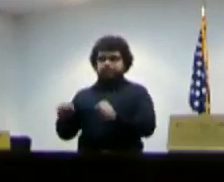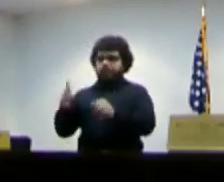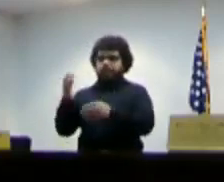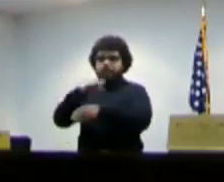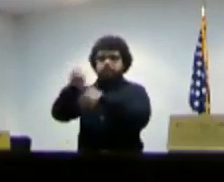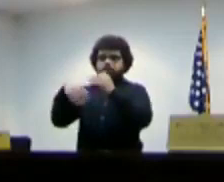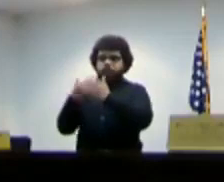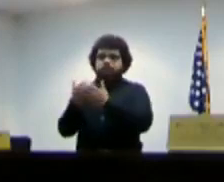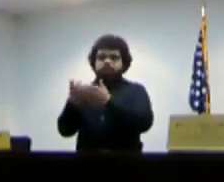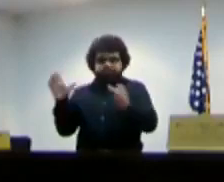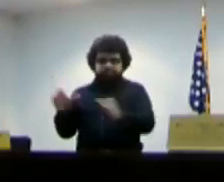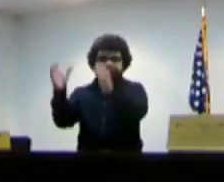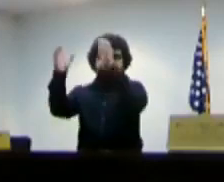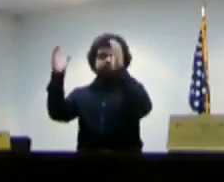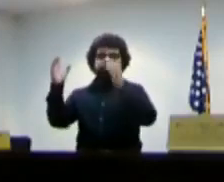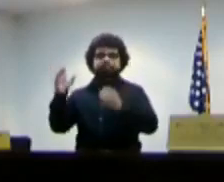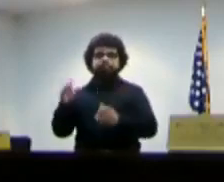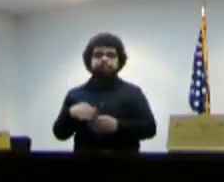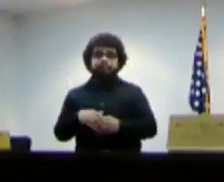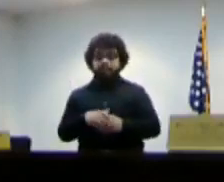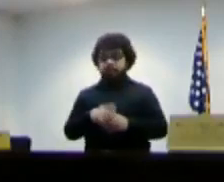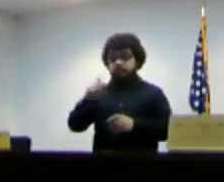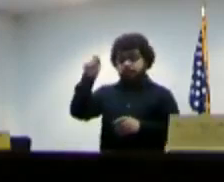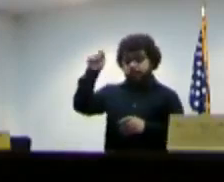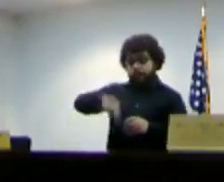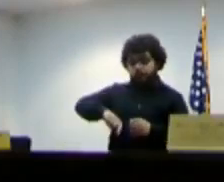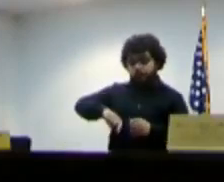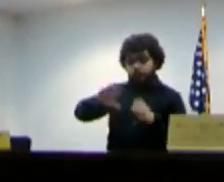tumbó. No tumbó.